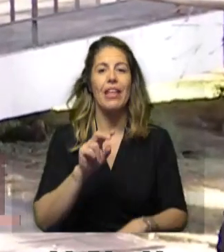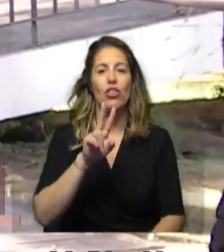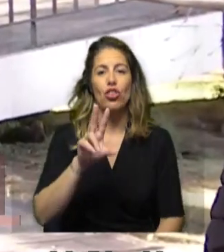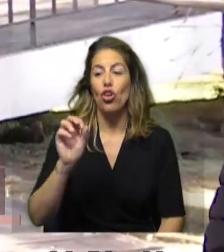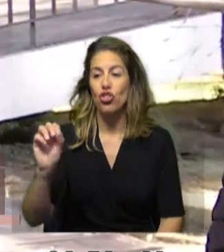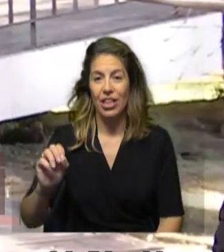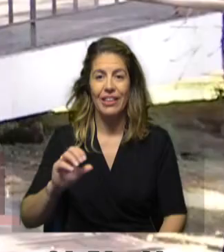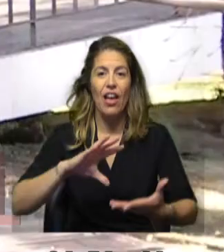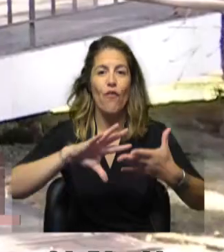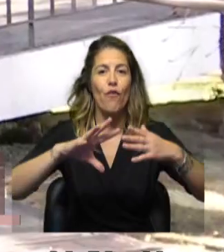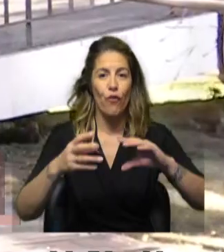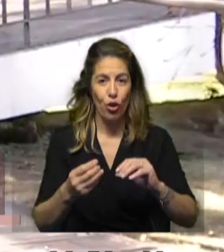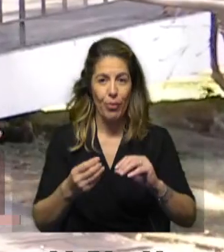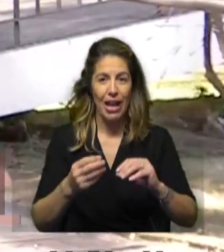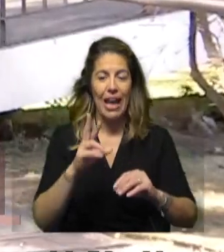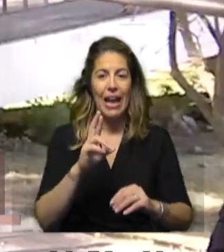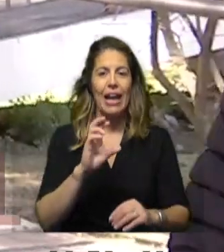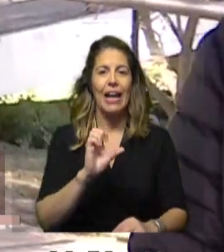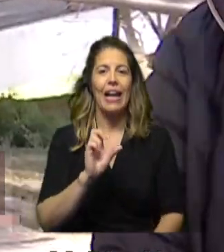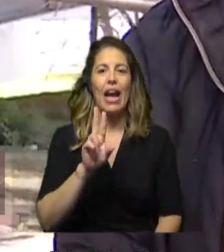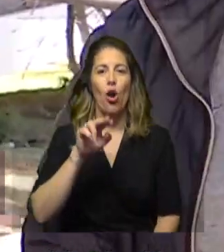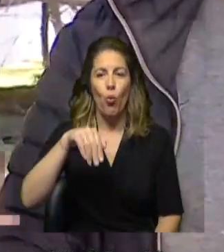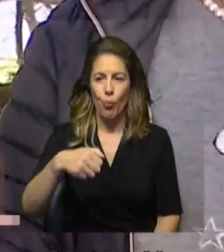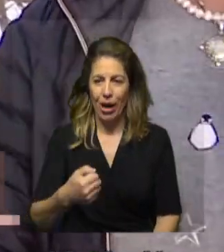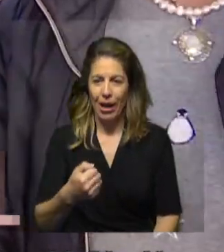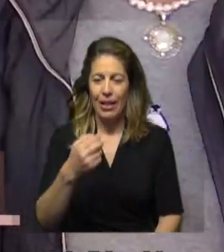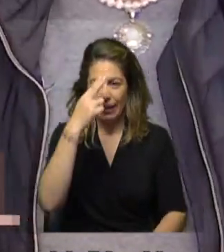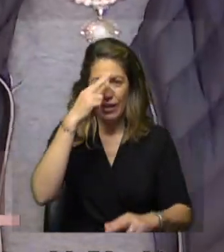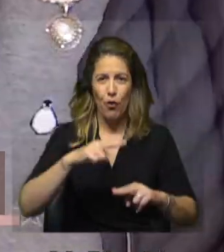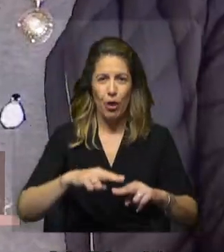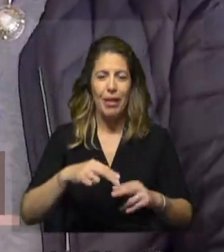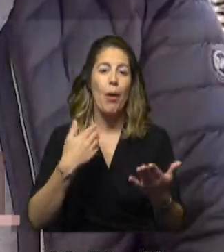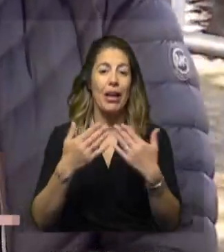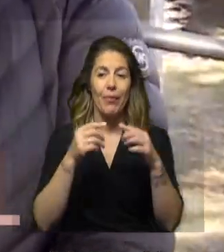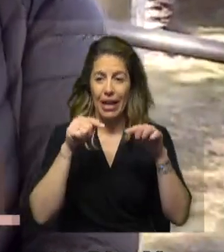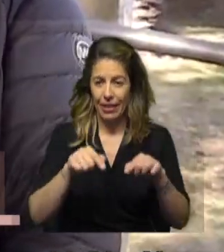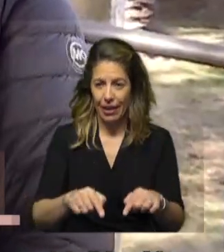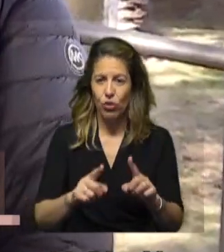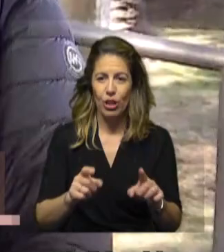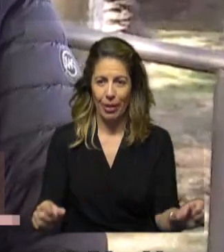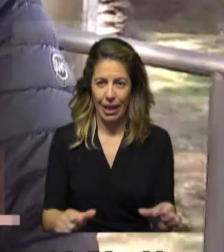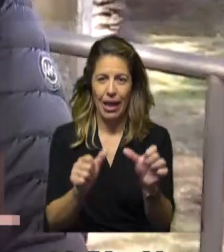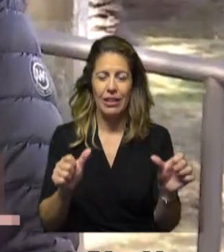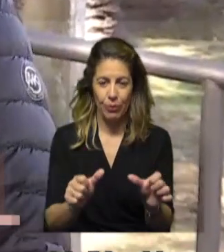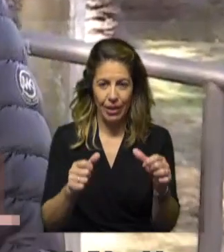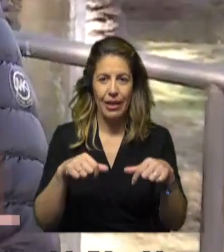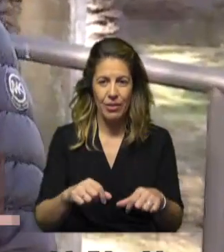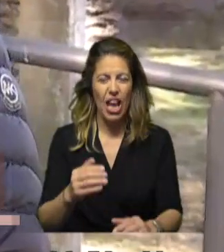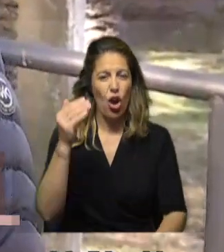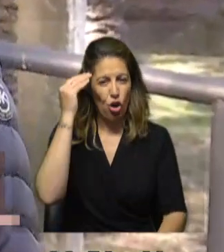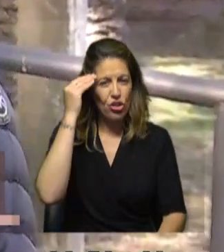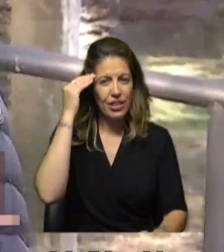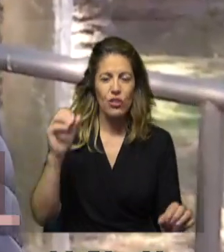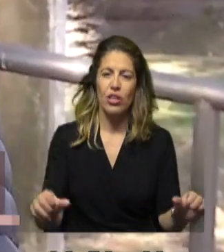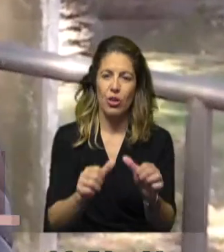tipos de reuma, ¿no? Ahí va, de la enfermedad. Para hablar de esto, para hablar un poco también de la actividad que va a haber, de la concientización que se va a hacer